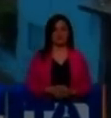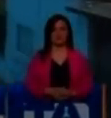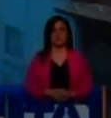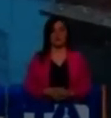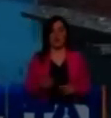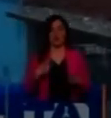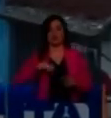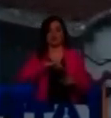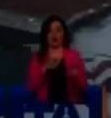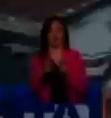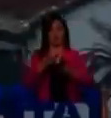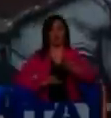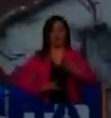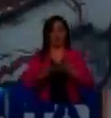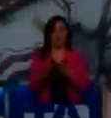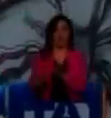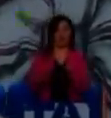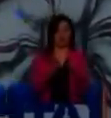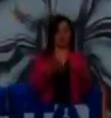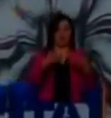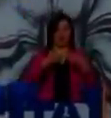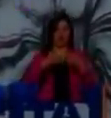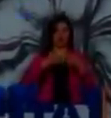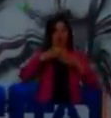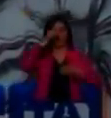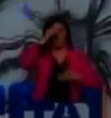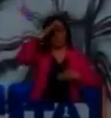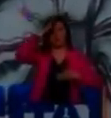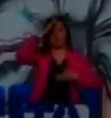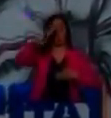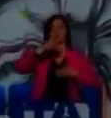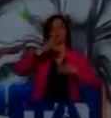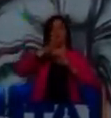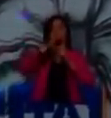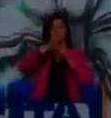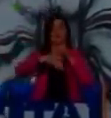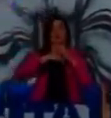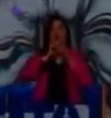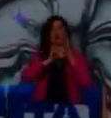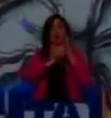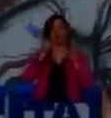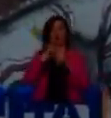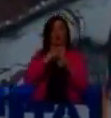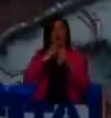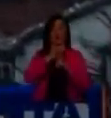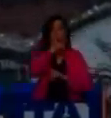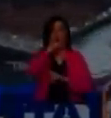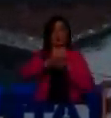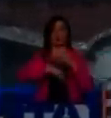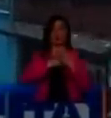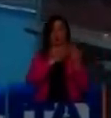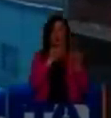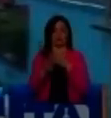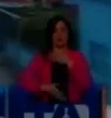va a tramitar oficios para que venga personal de inteligencia, antinarcóticos, a realizar los